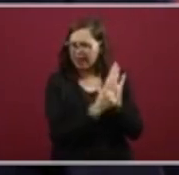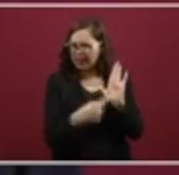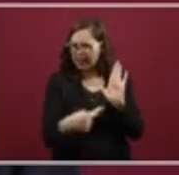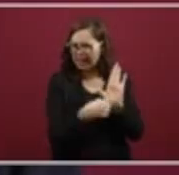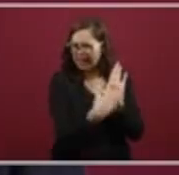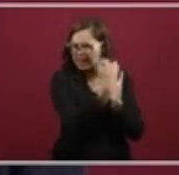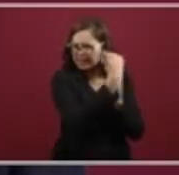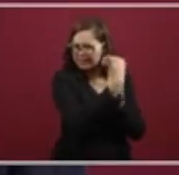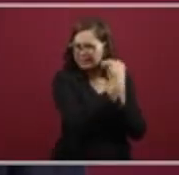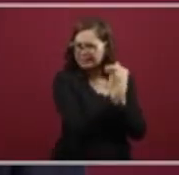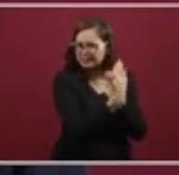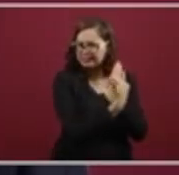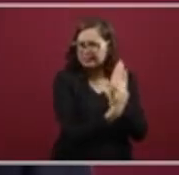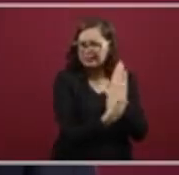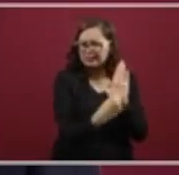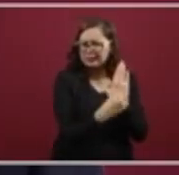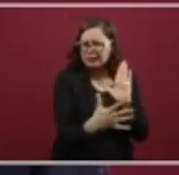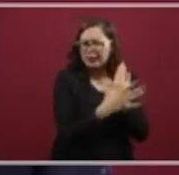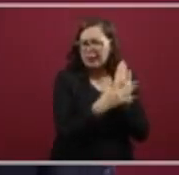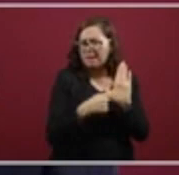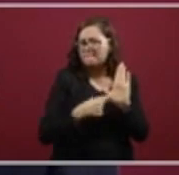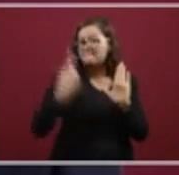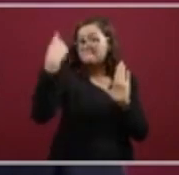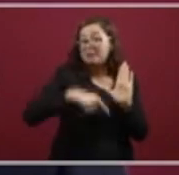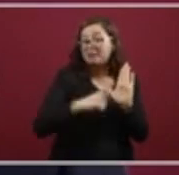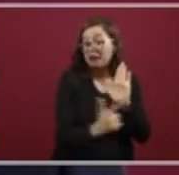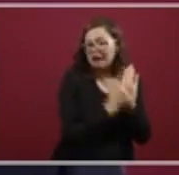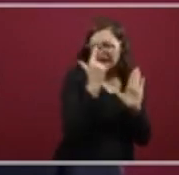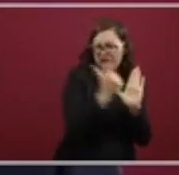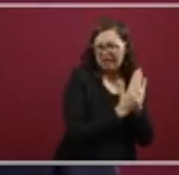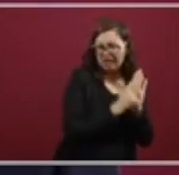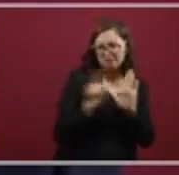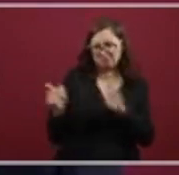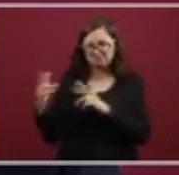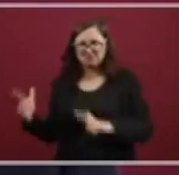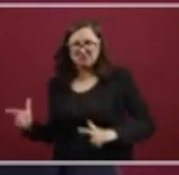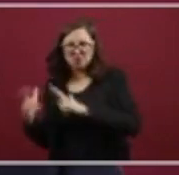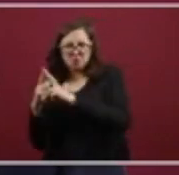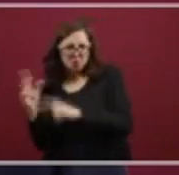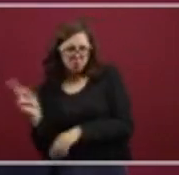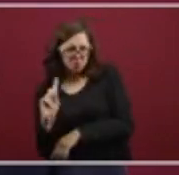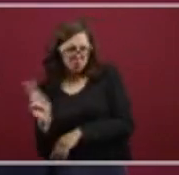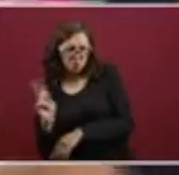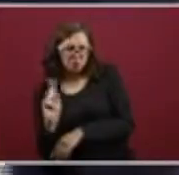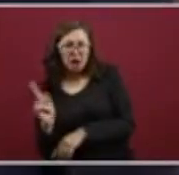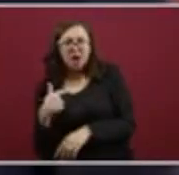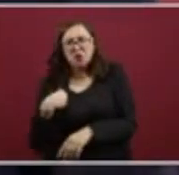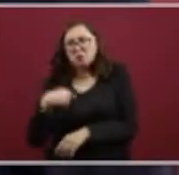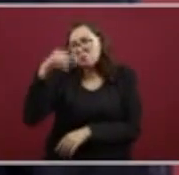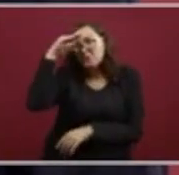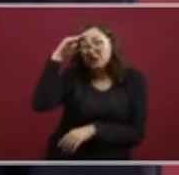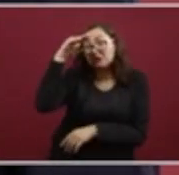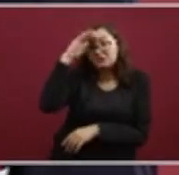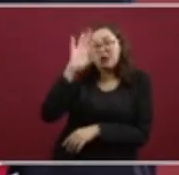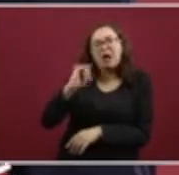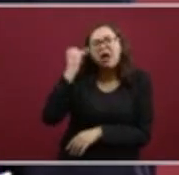Bueno, de acuerdo al protocolo, de acuerdo al ceremonial, pero yo pensando que era por eso, no,